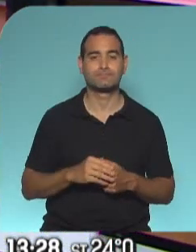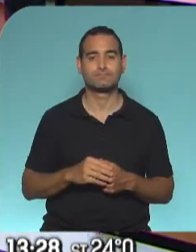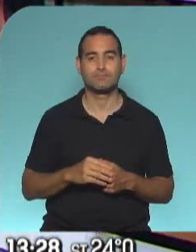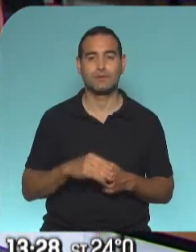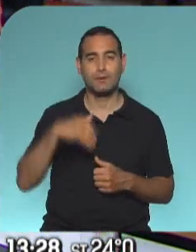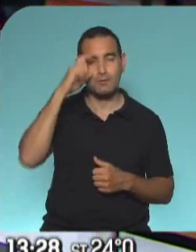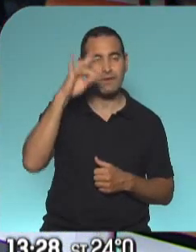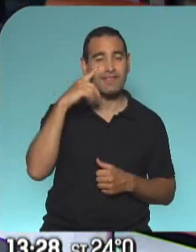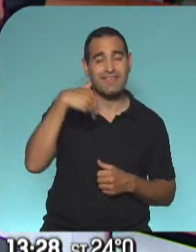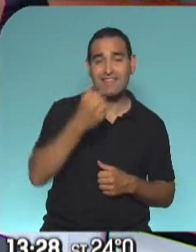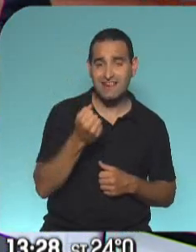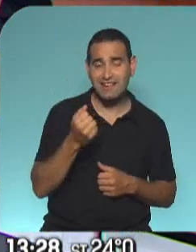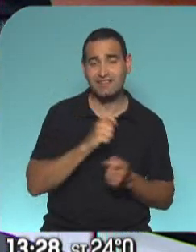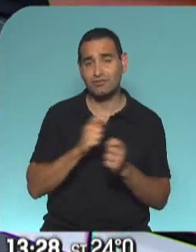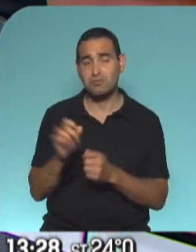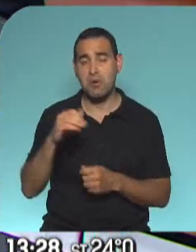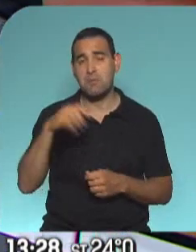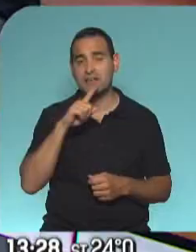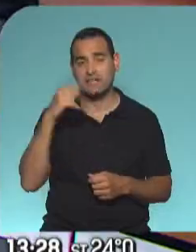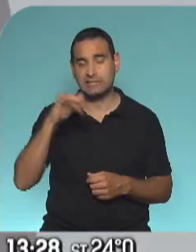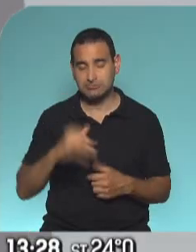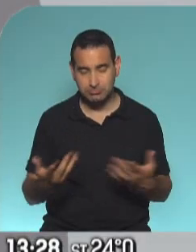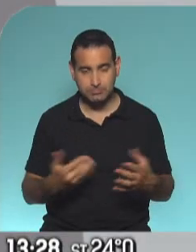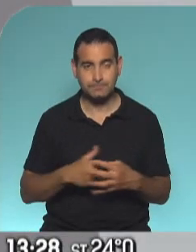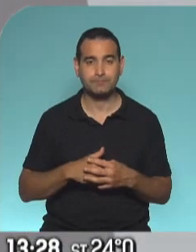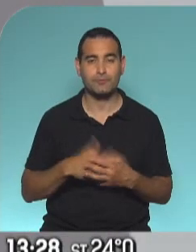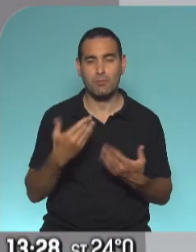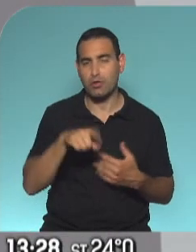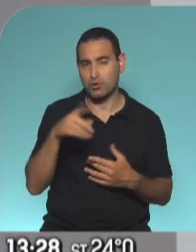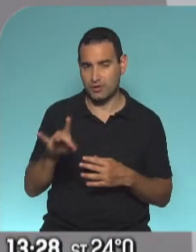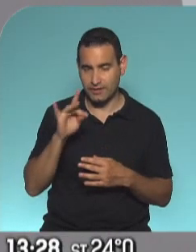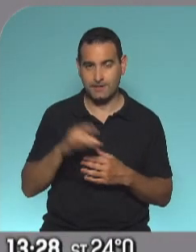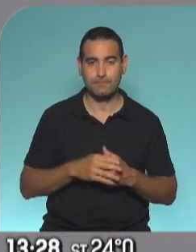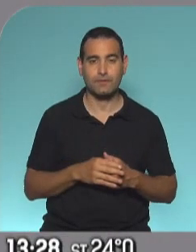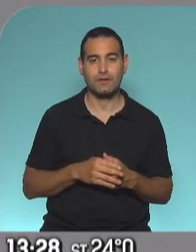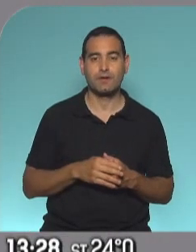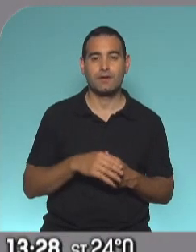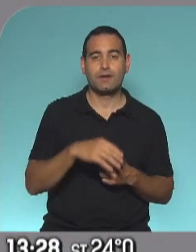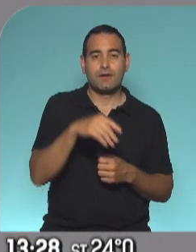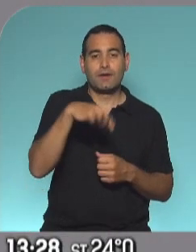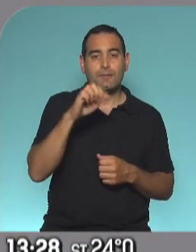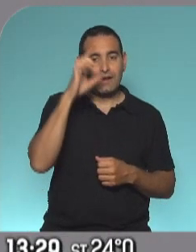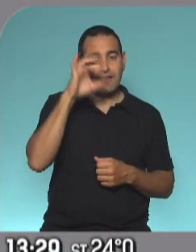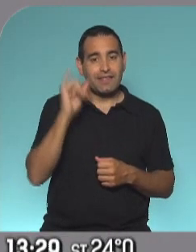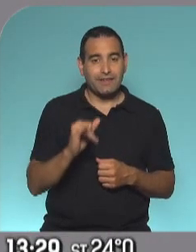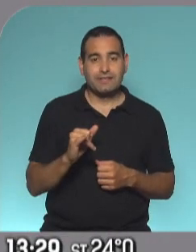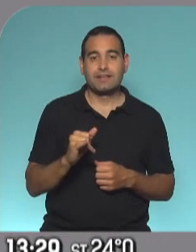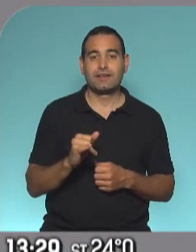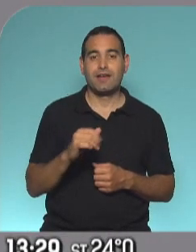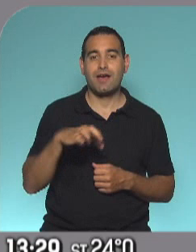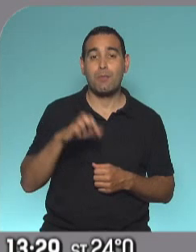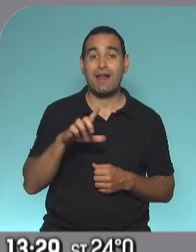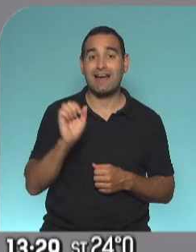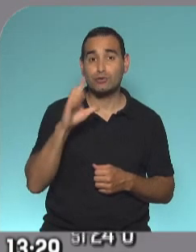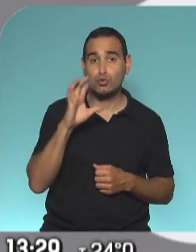Facu Medina, o puede jugar Lisandro Martínez. Opciones tiene, pero vamos a ver. De Paul Paredes, yo me inclino más por Palacios por lo que hizo en